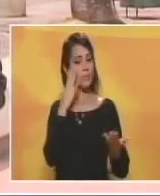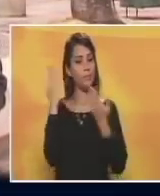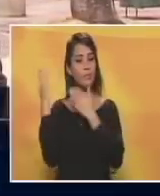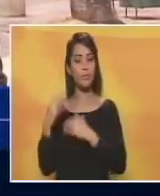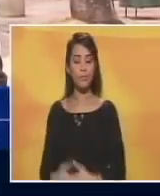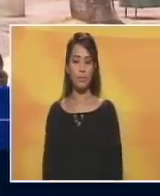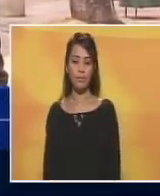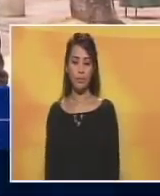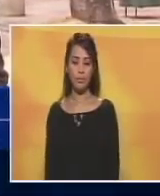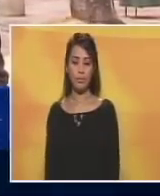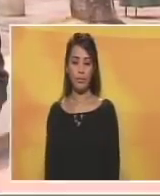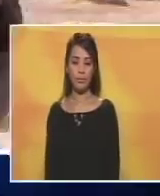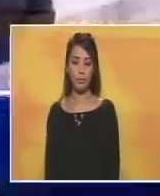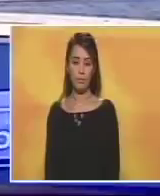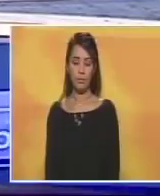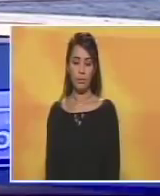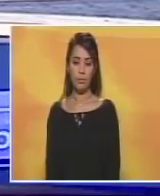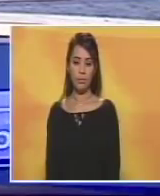nuestra emisión meridiana.